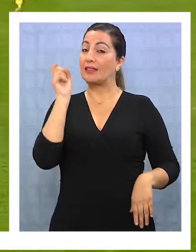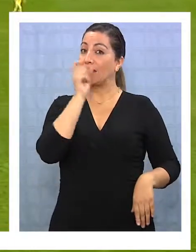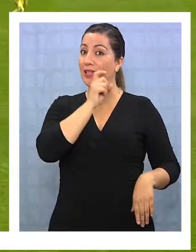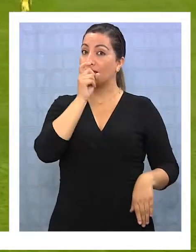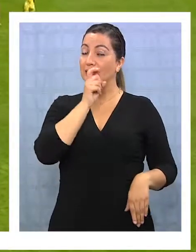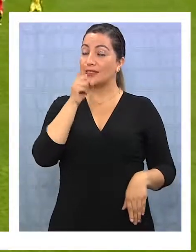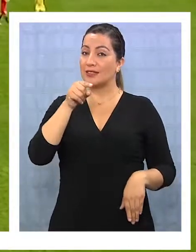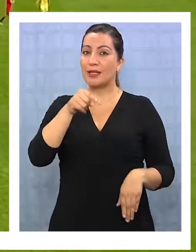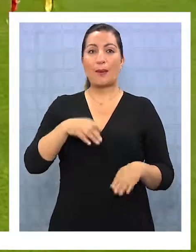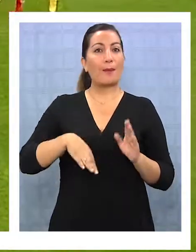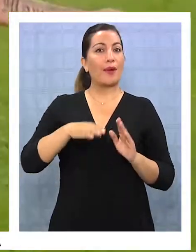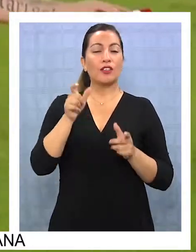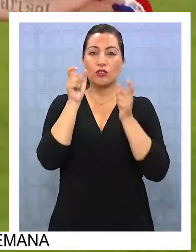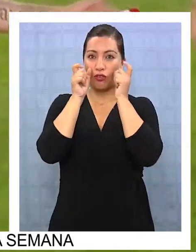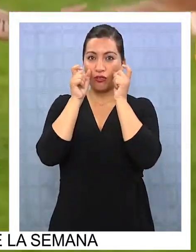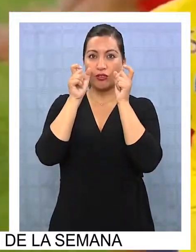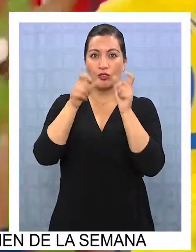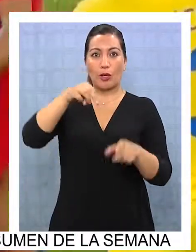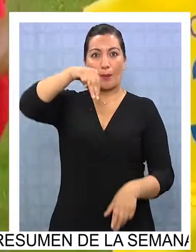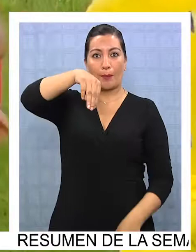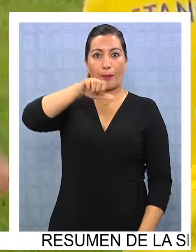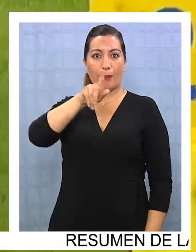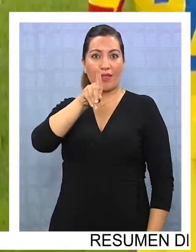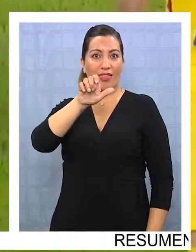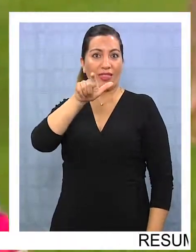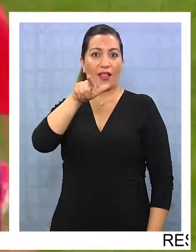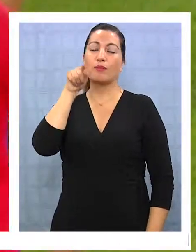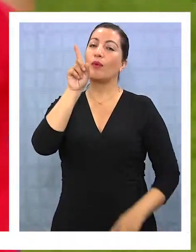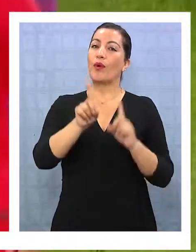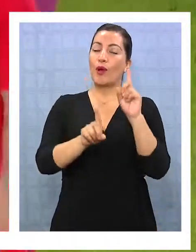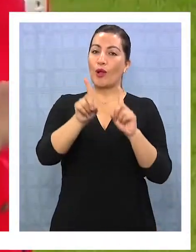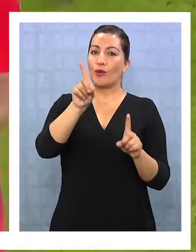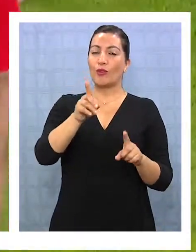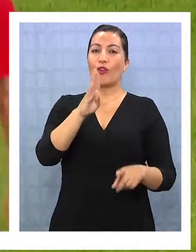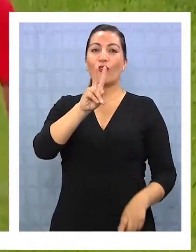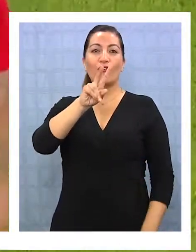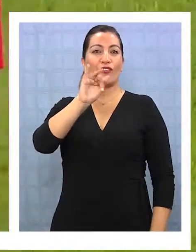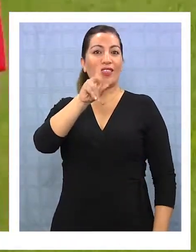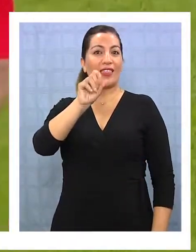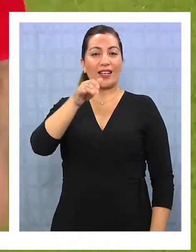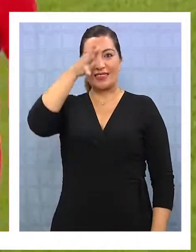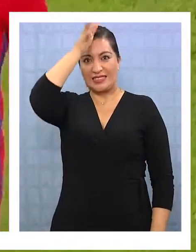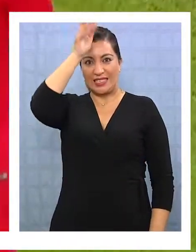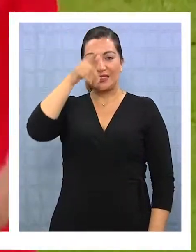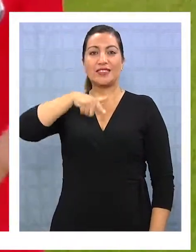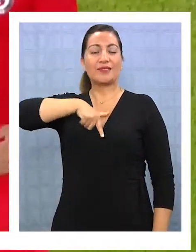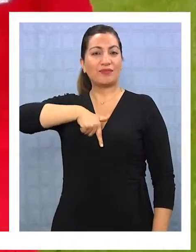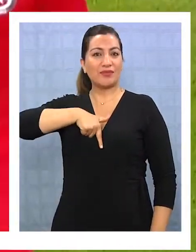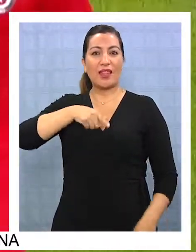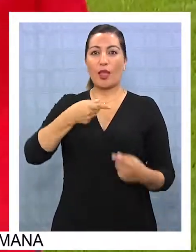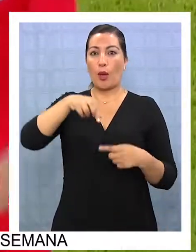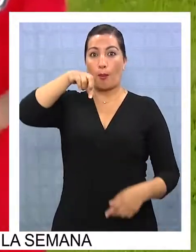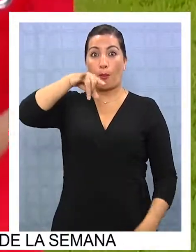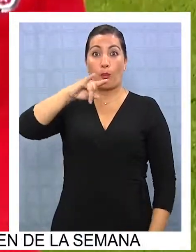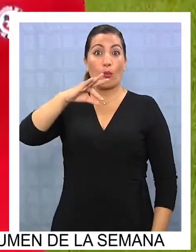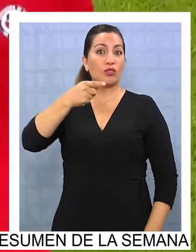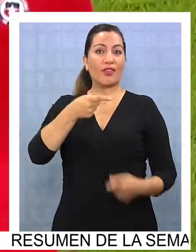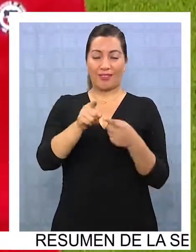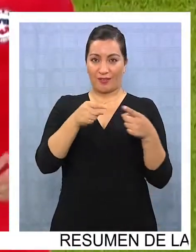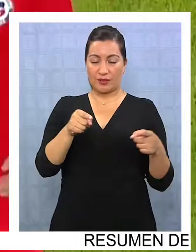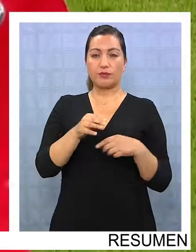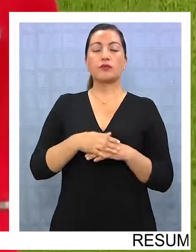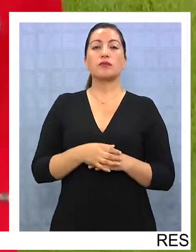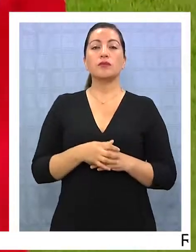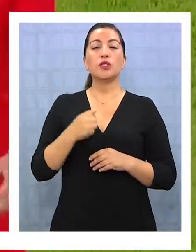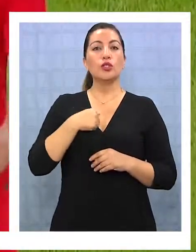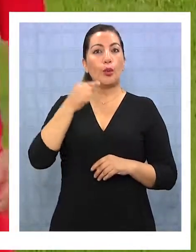apunta al mayor autocontrol de Medel, ya que hay figuras destacadas como Vidal, Sánchez, Vargas, Puch, entre otros. Mira,